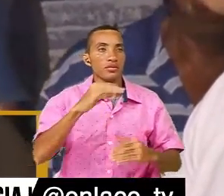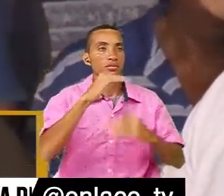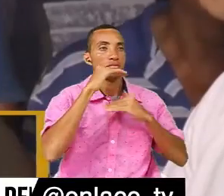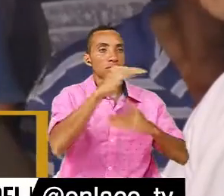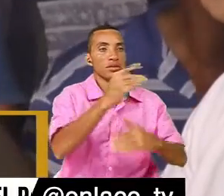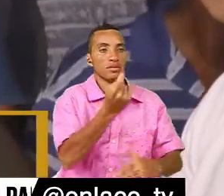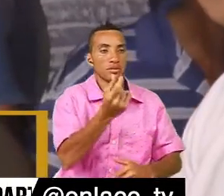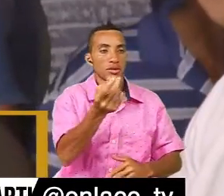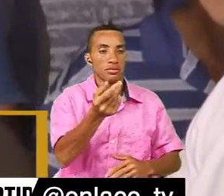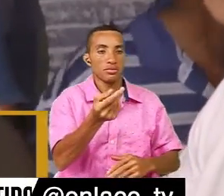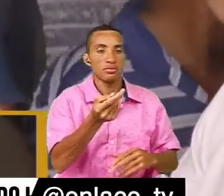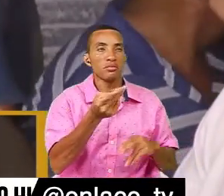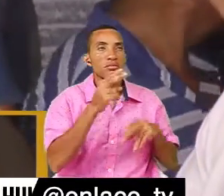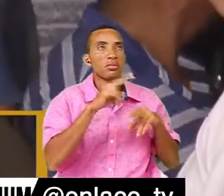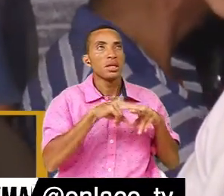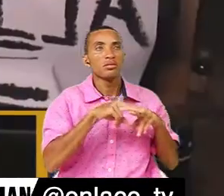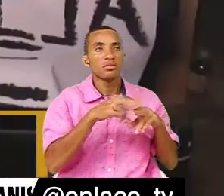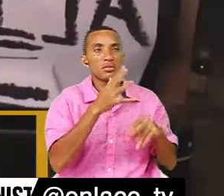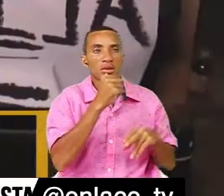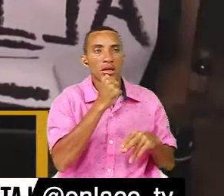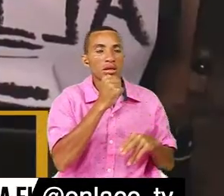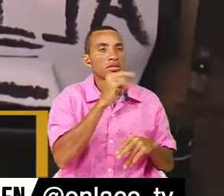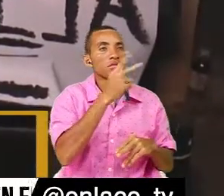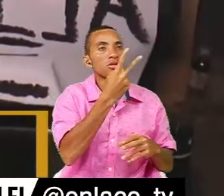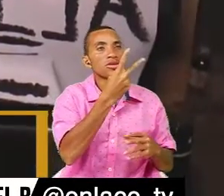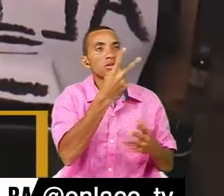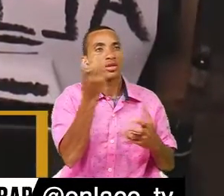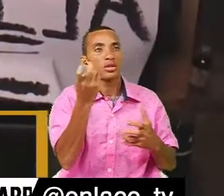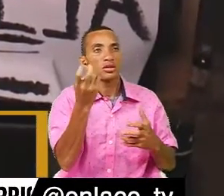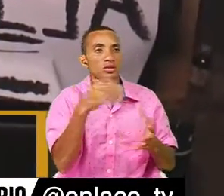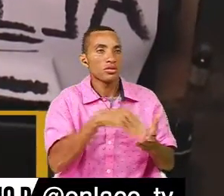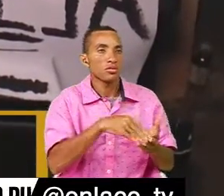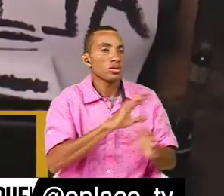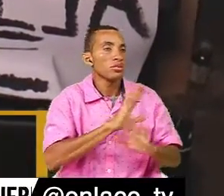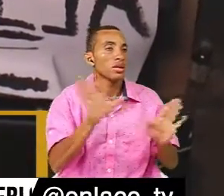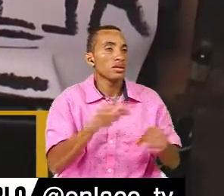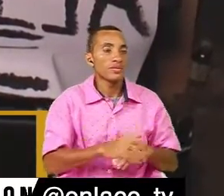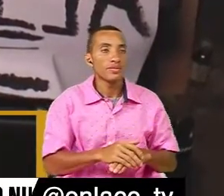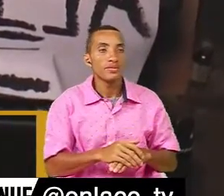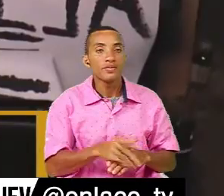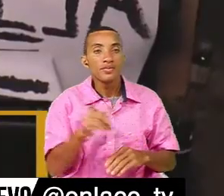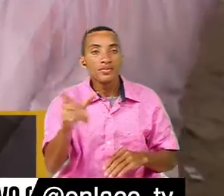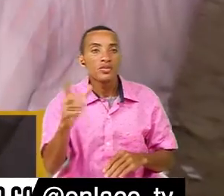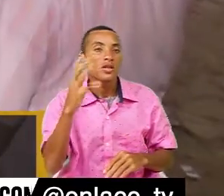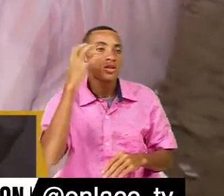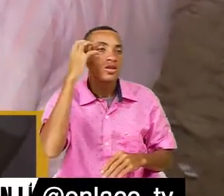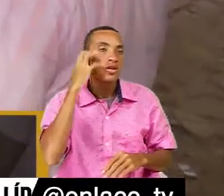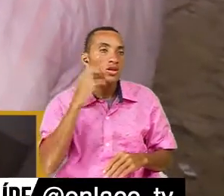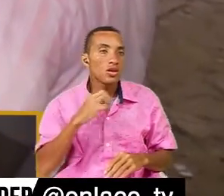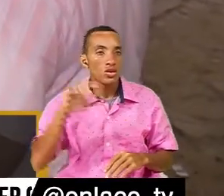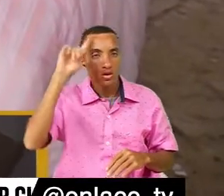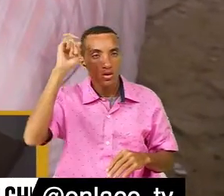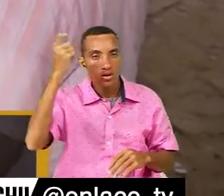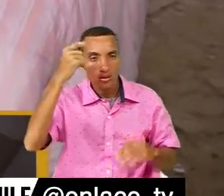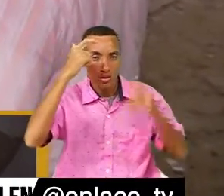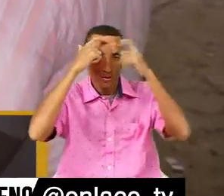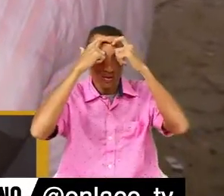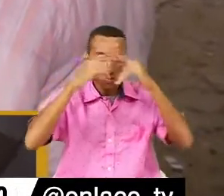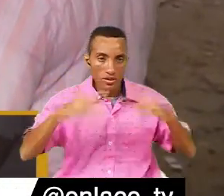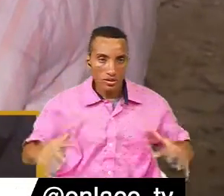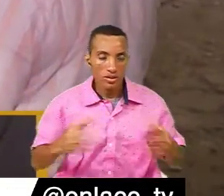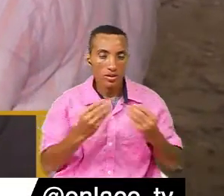de 700 mil pesos y nos alcanza, y un ladrón del Estado, quien llámese concejales,